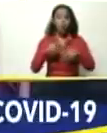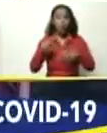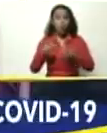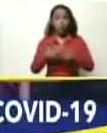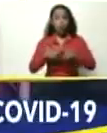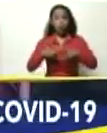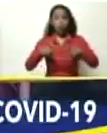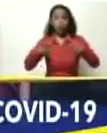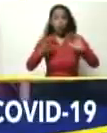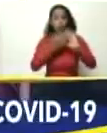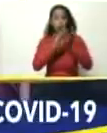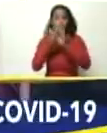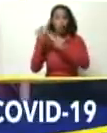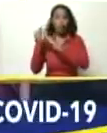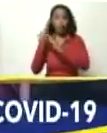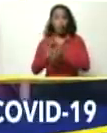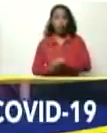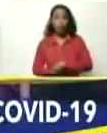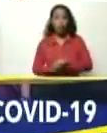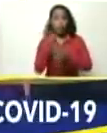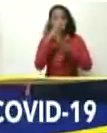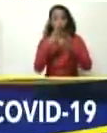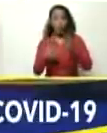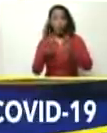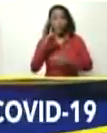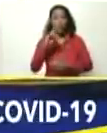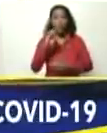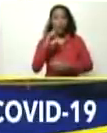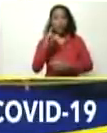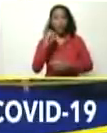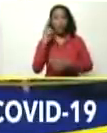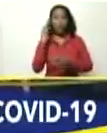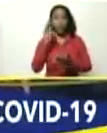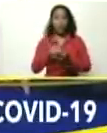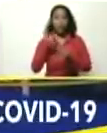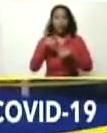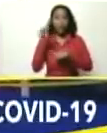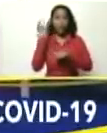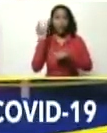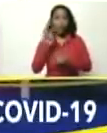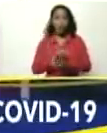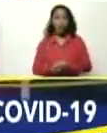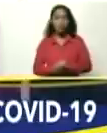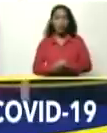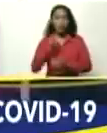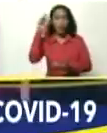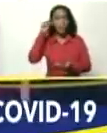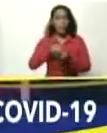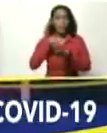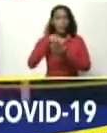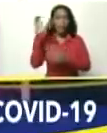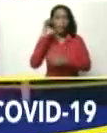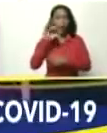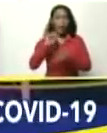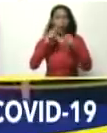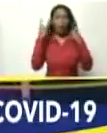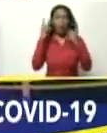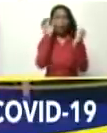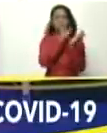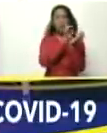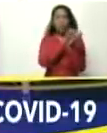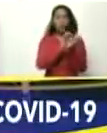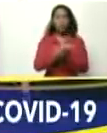casos comunitarios de la variante Delta que llegó a Venezuela en Miranda, Caracas, La Guaira y Nueva